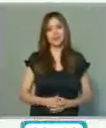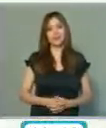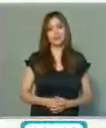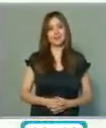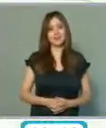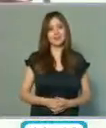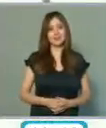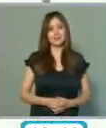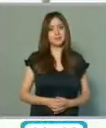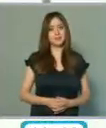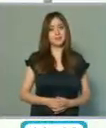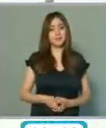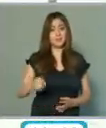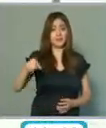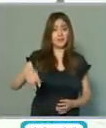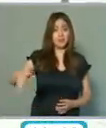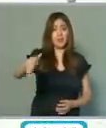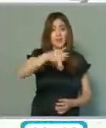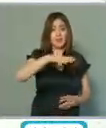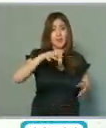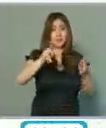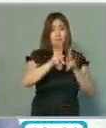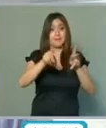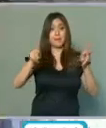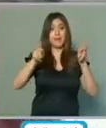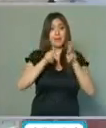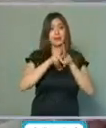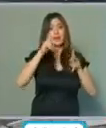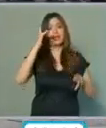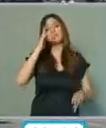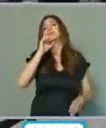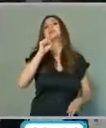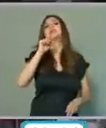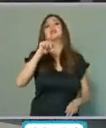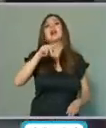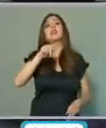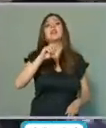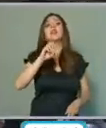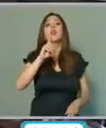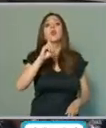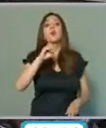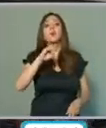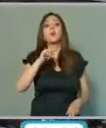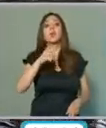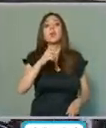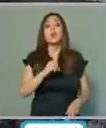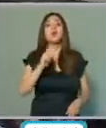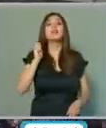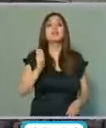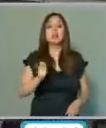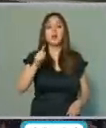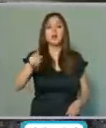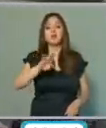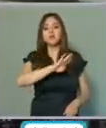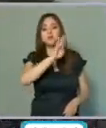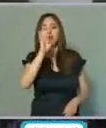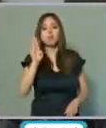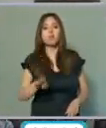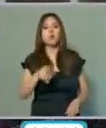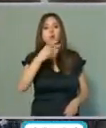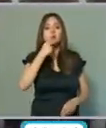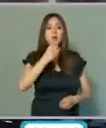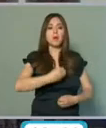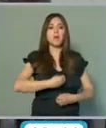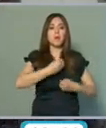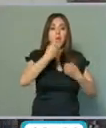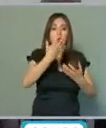Aquí en esta antigua plaza de Santo Domingo, ¿qué creen? Falleció un poeta que dicen que cuando